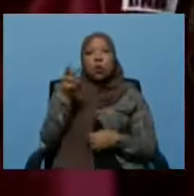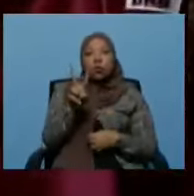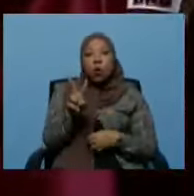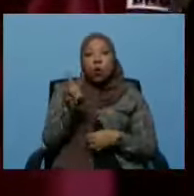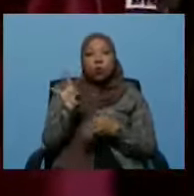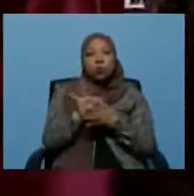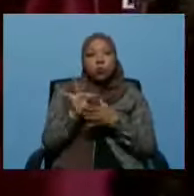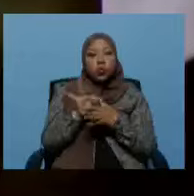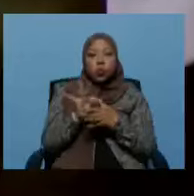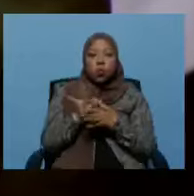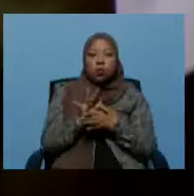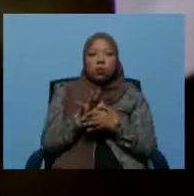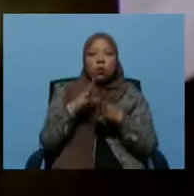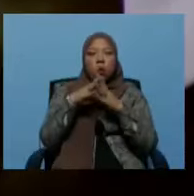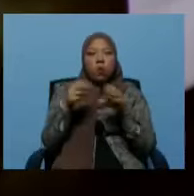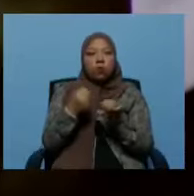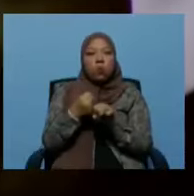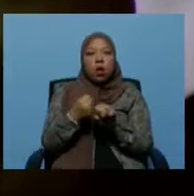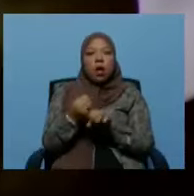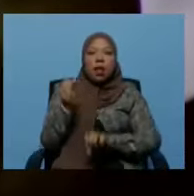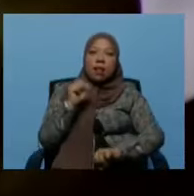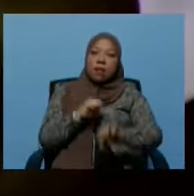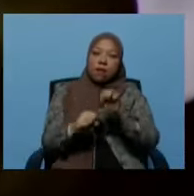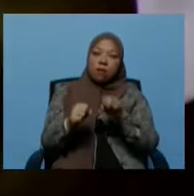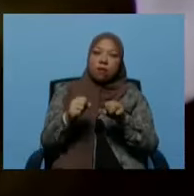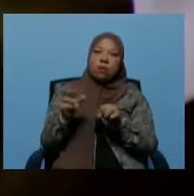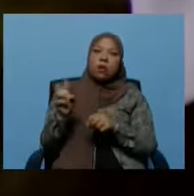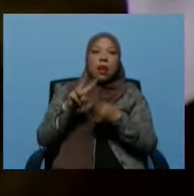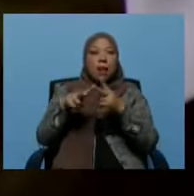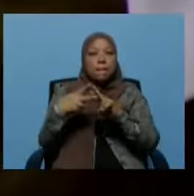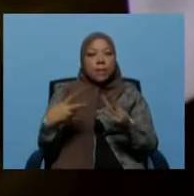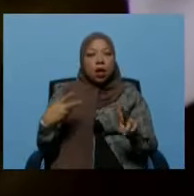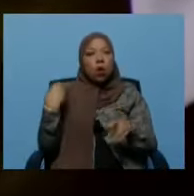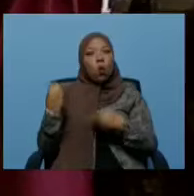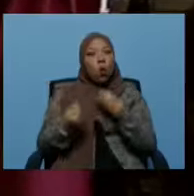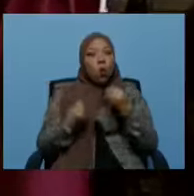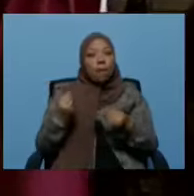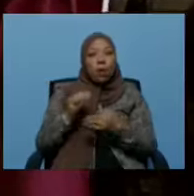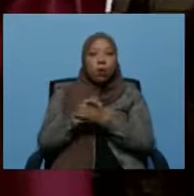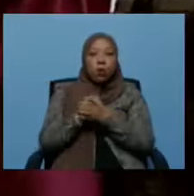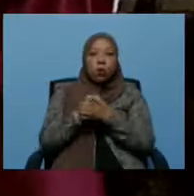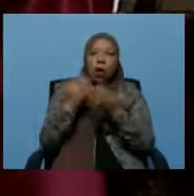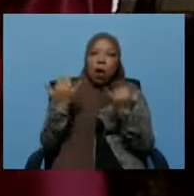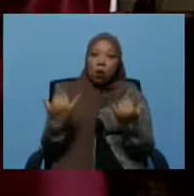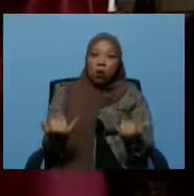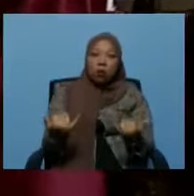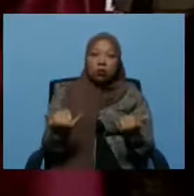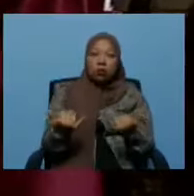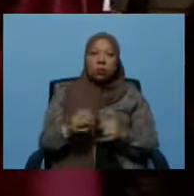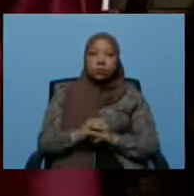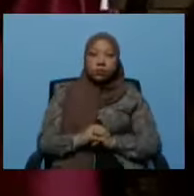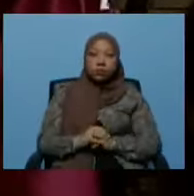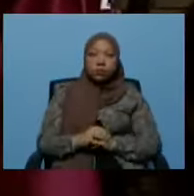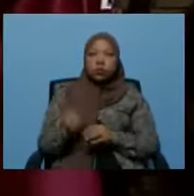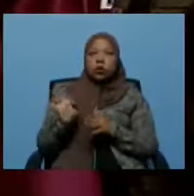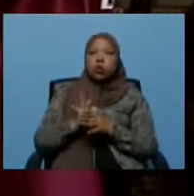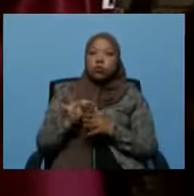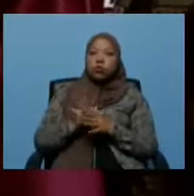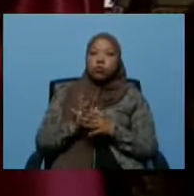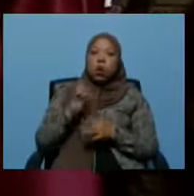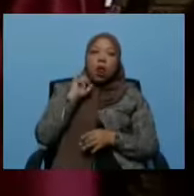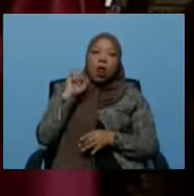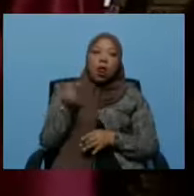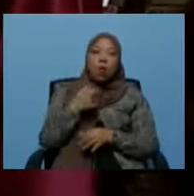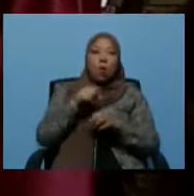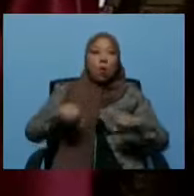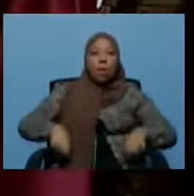funcionarios que lo dieron todo por la defensa de la patria. Vemos cómo estrecha las manos en estos momentos con este funcionario de la Guardia